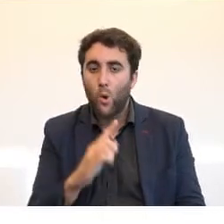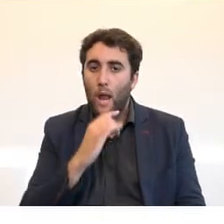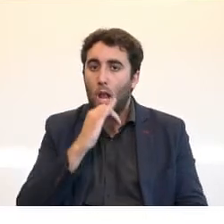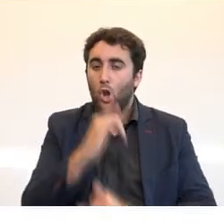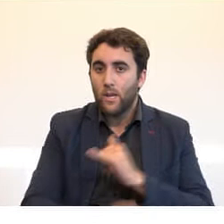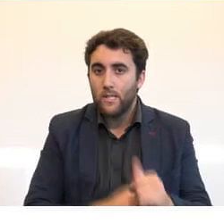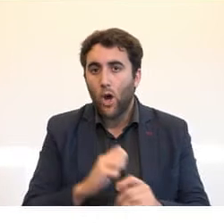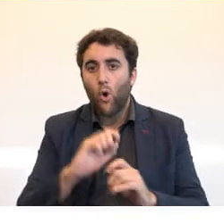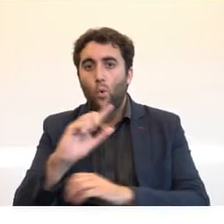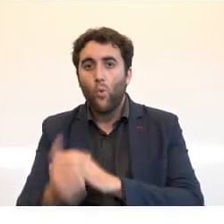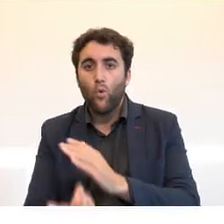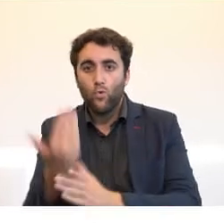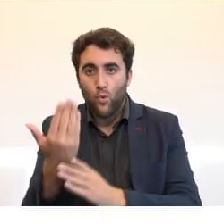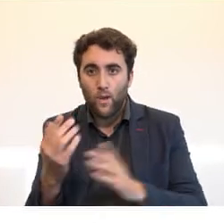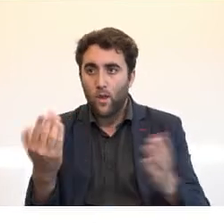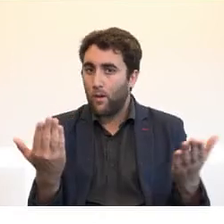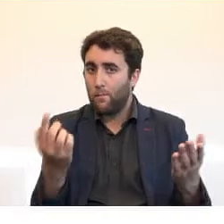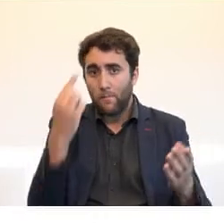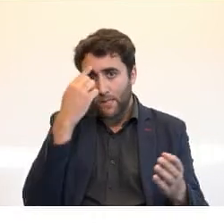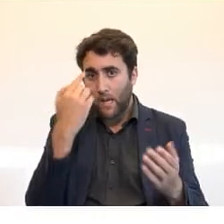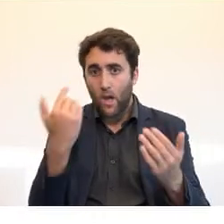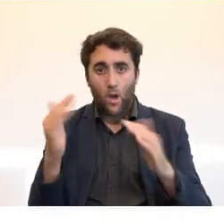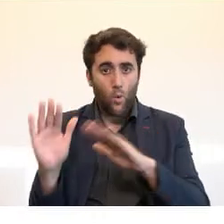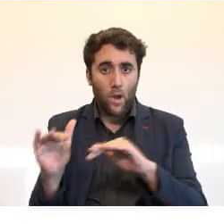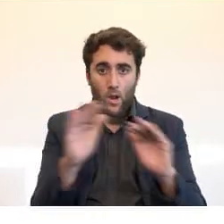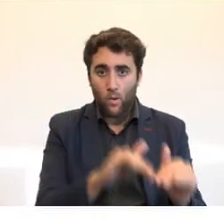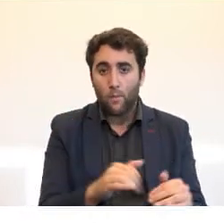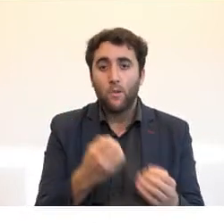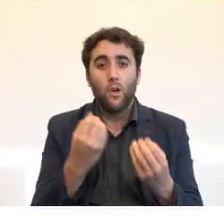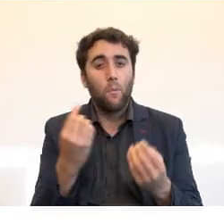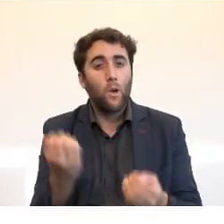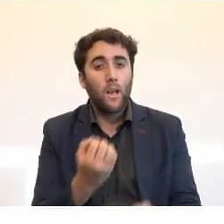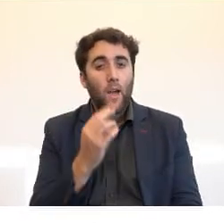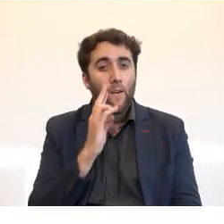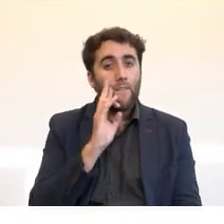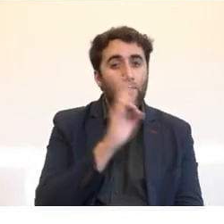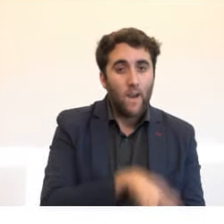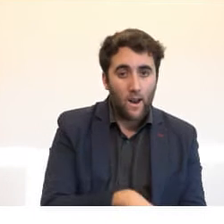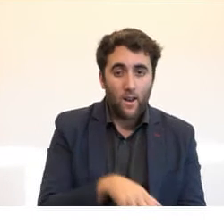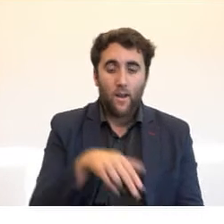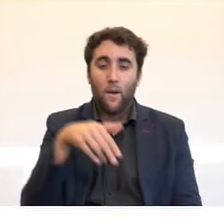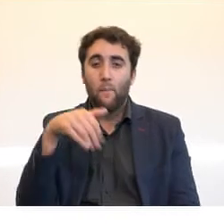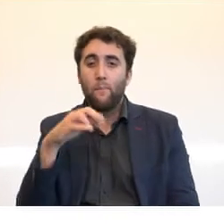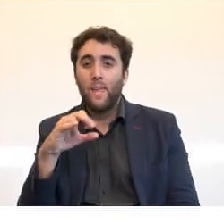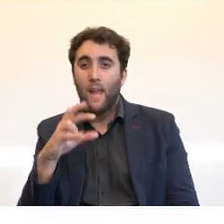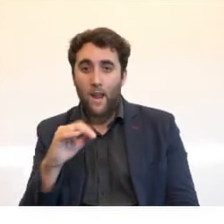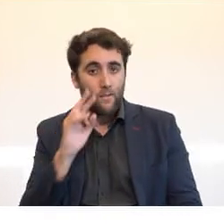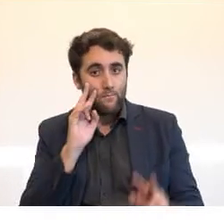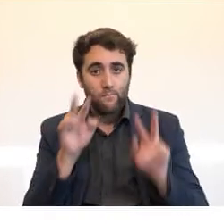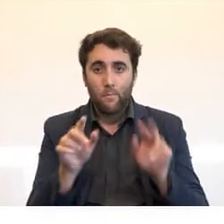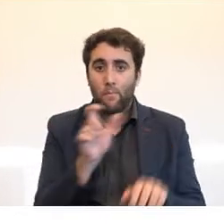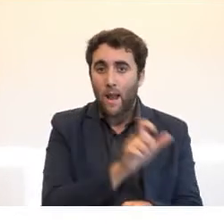la capacidad de discernir. Por eso insisto tanto entre la diferencia entre ver y mirar si queremos construir una